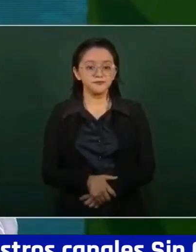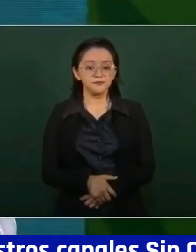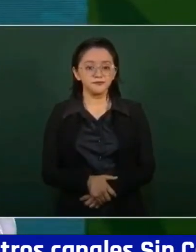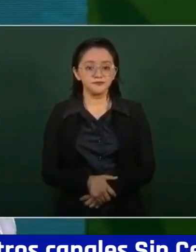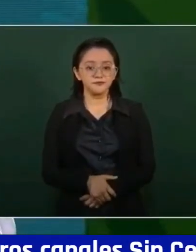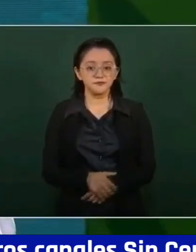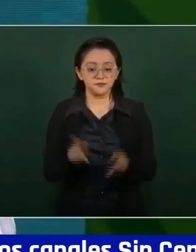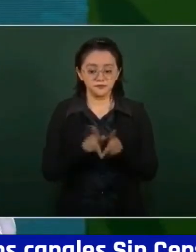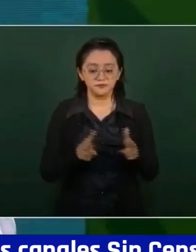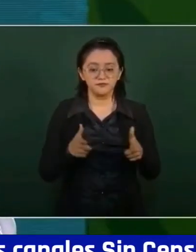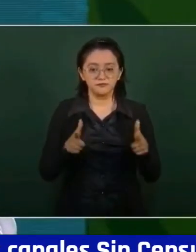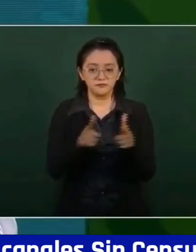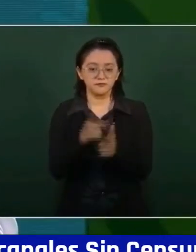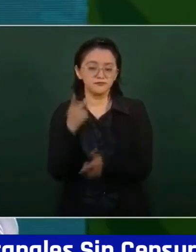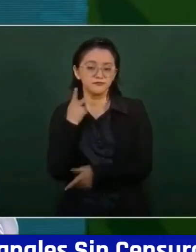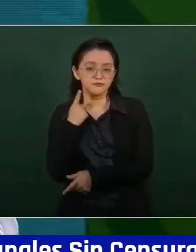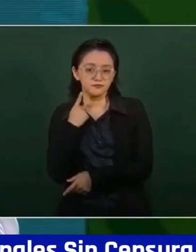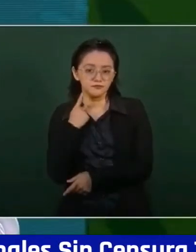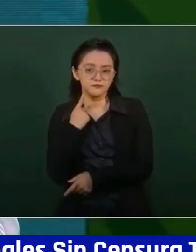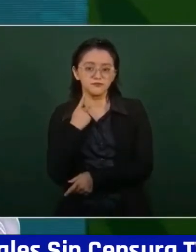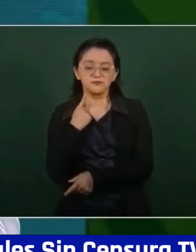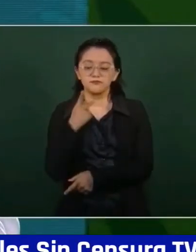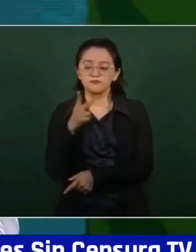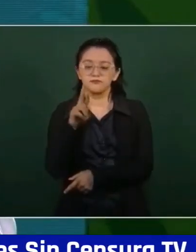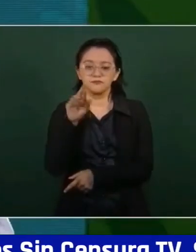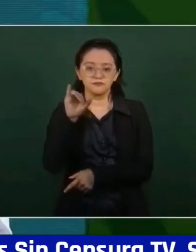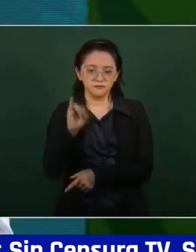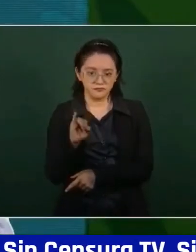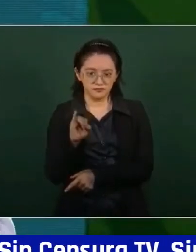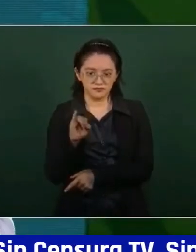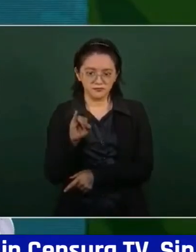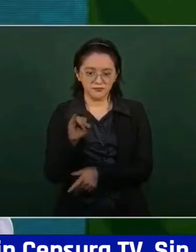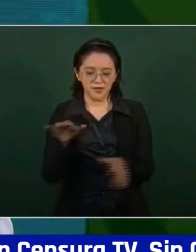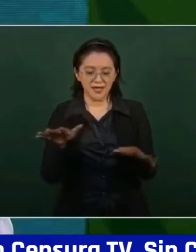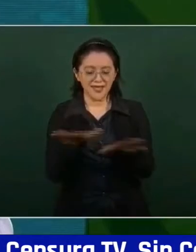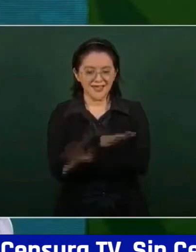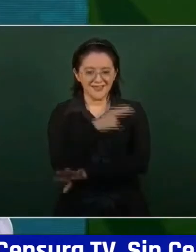el Partido de la Revolución Mexicana se convierte en PRI